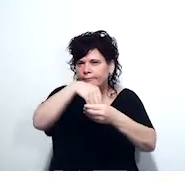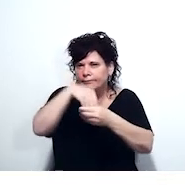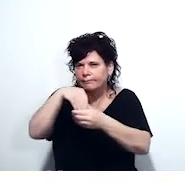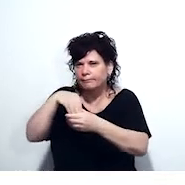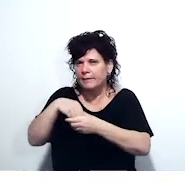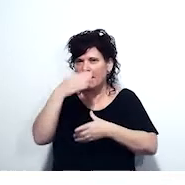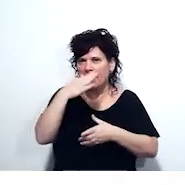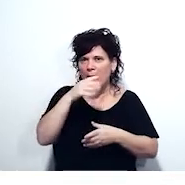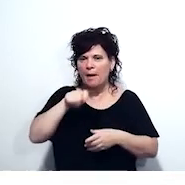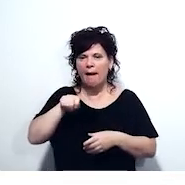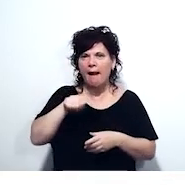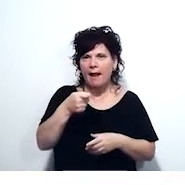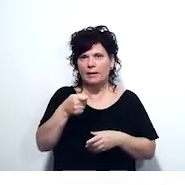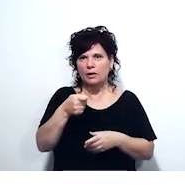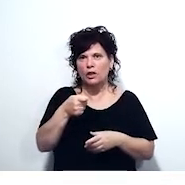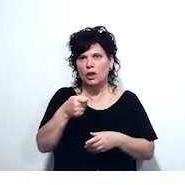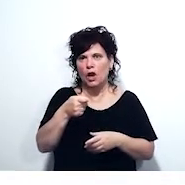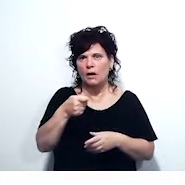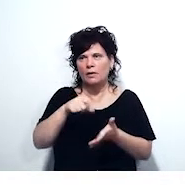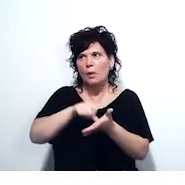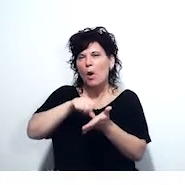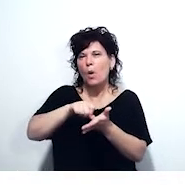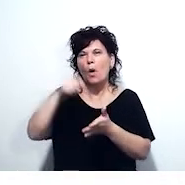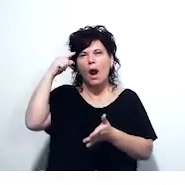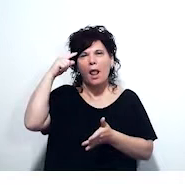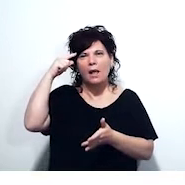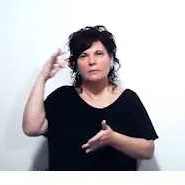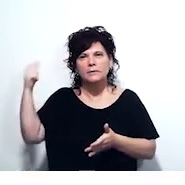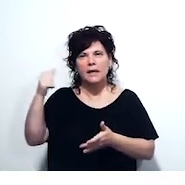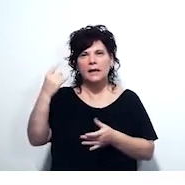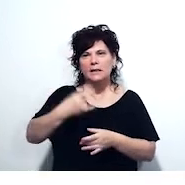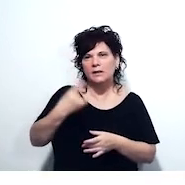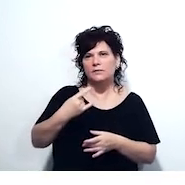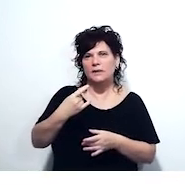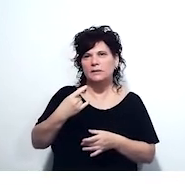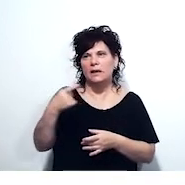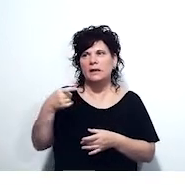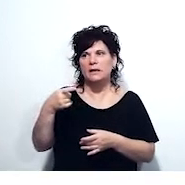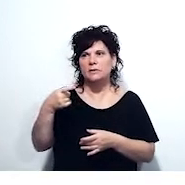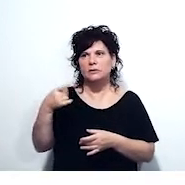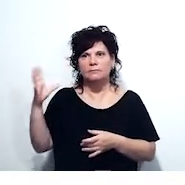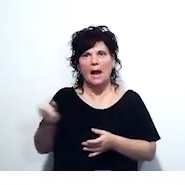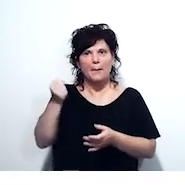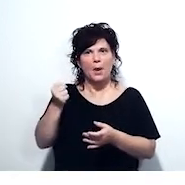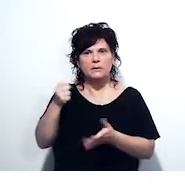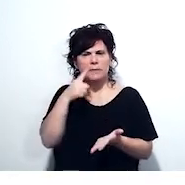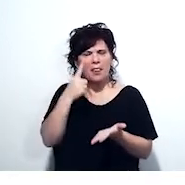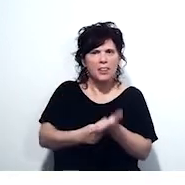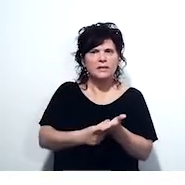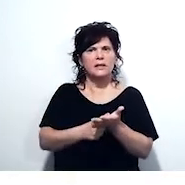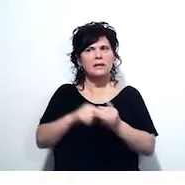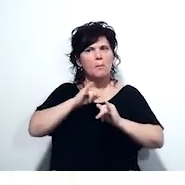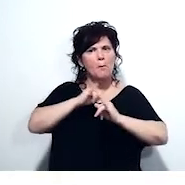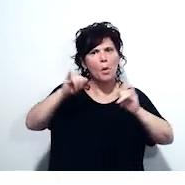son gestionados, manejados por sistemas de inteligencia artificial para tomar decisiones, para vender